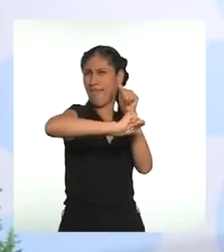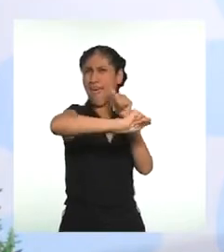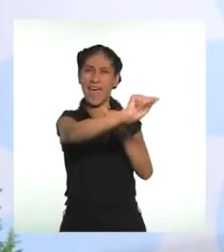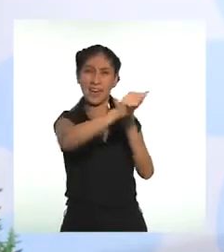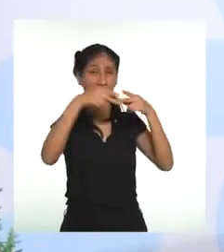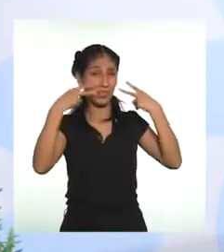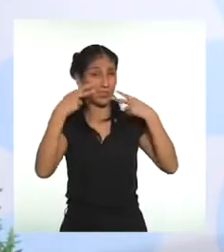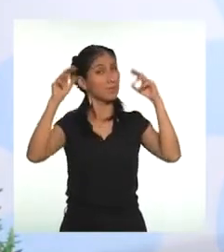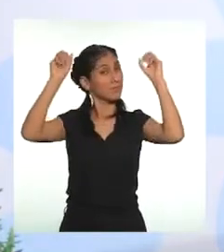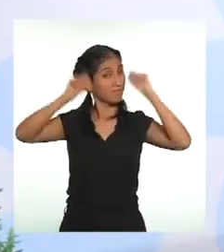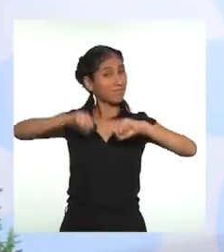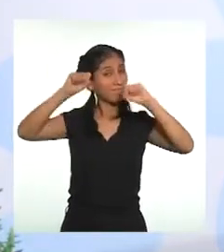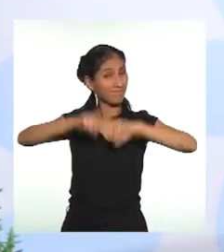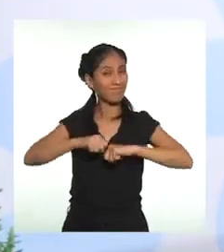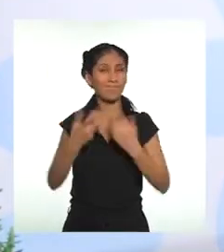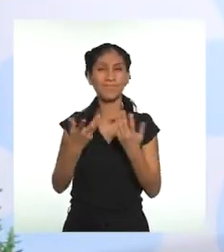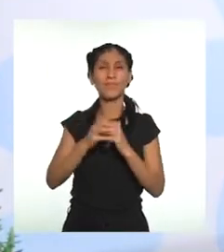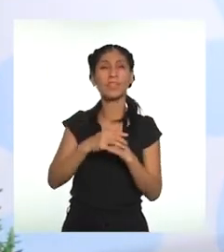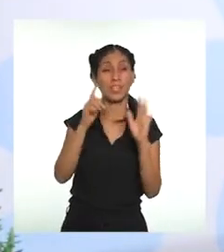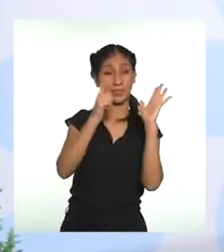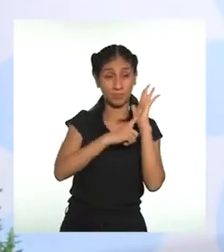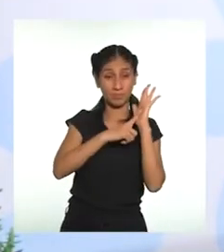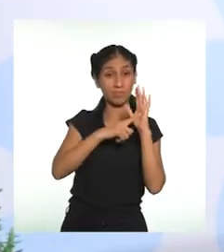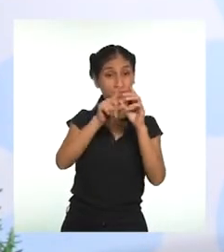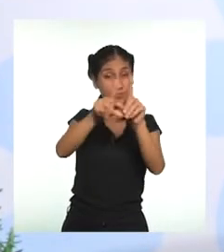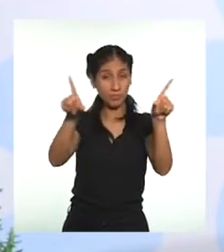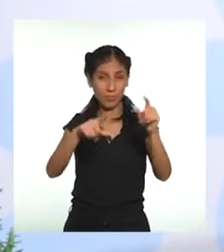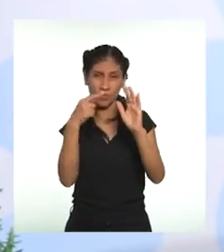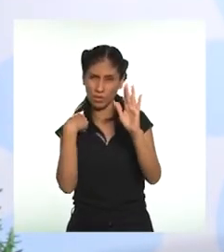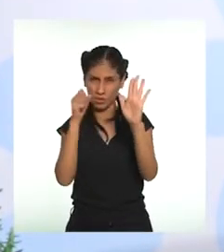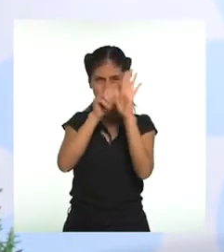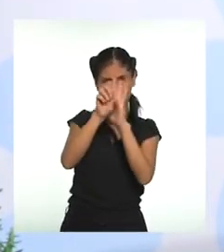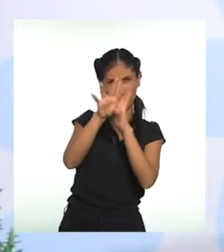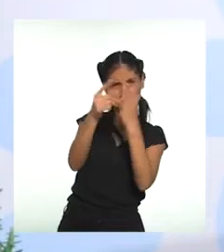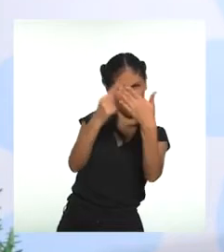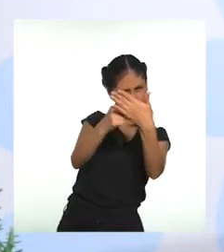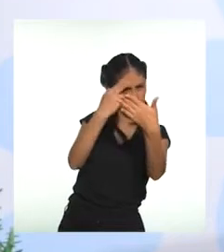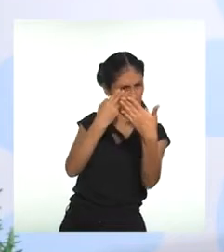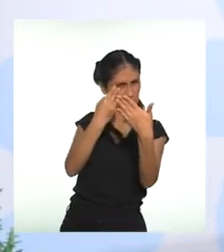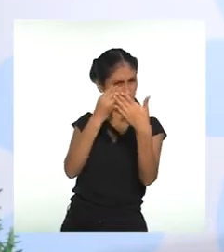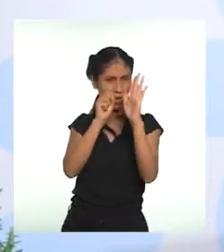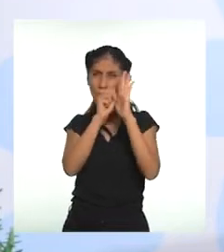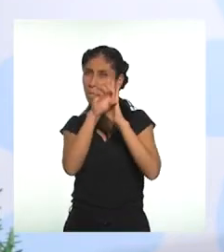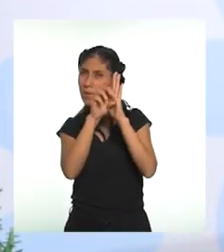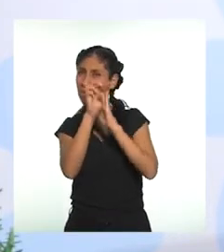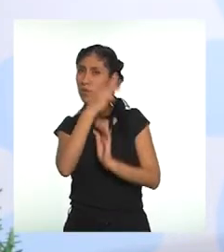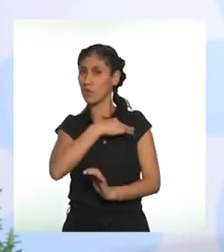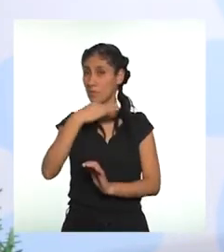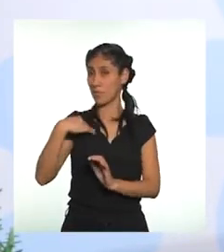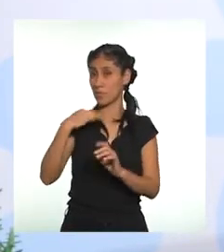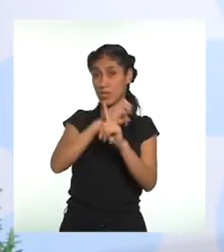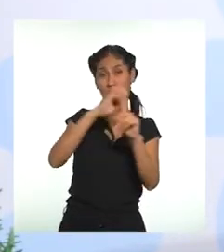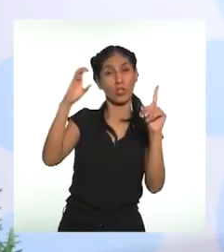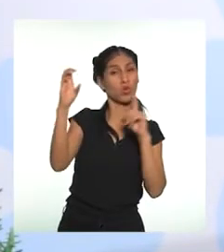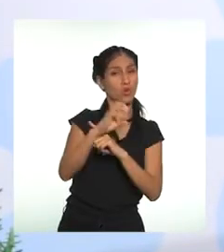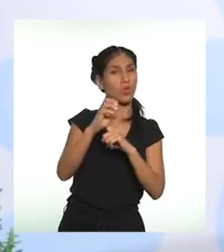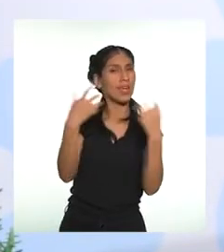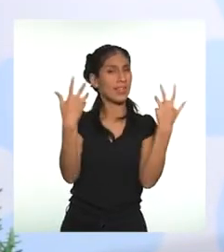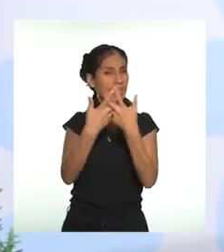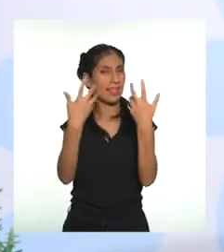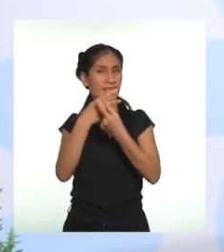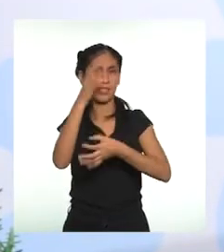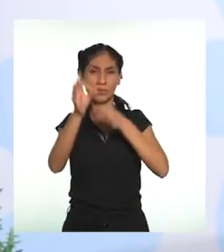de la Amazonía. Así es. En mi data encuentro un video del Ministerio de Cultura sobre los